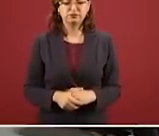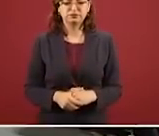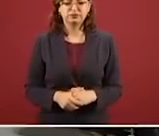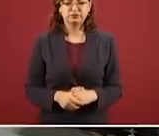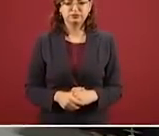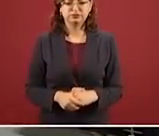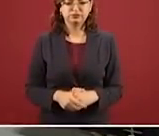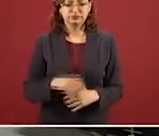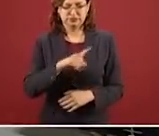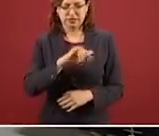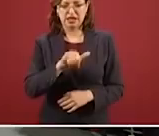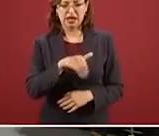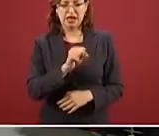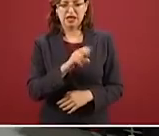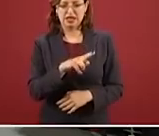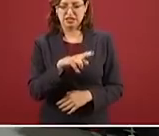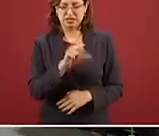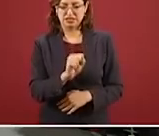que Jesús